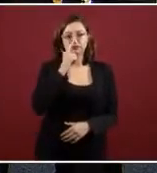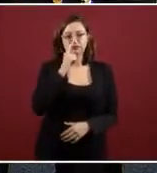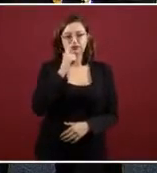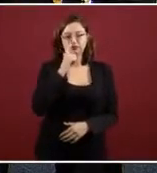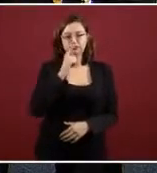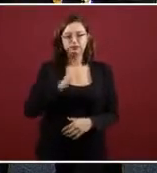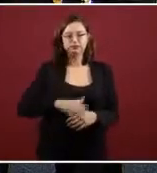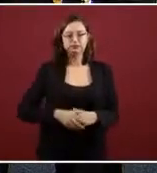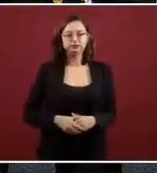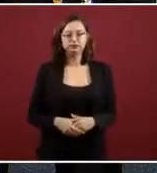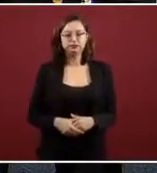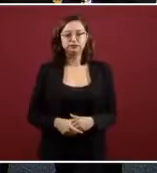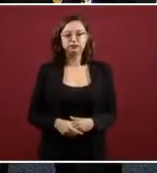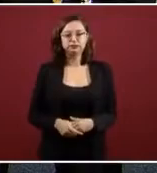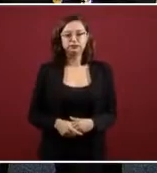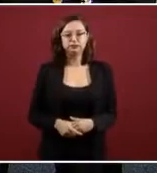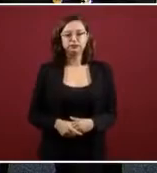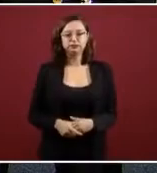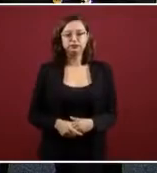los